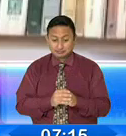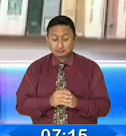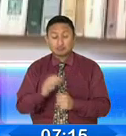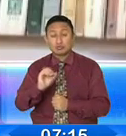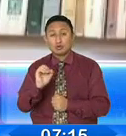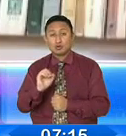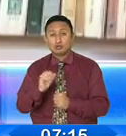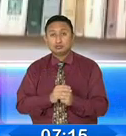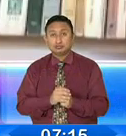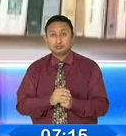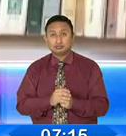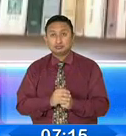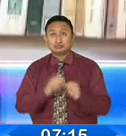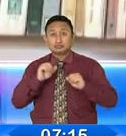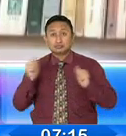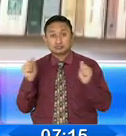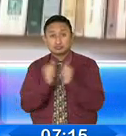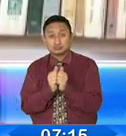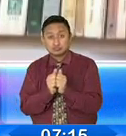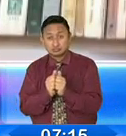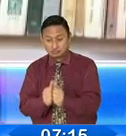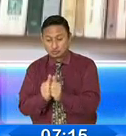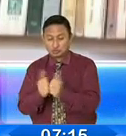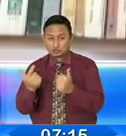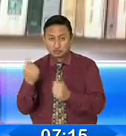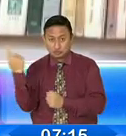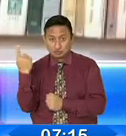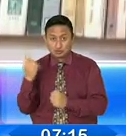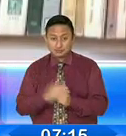y viaje acompañado. Deberá presentar